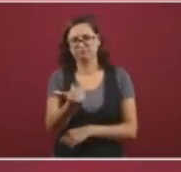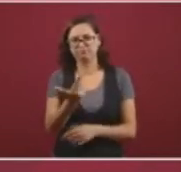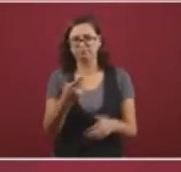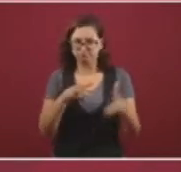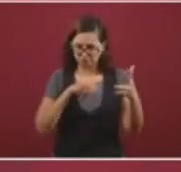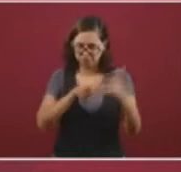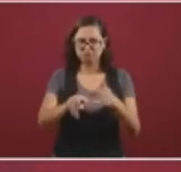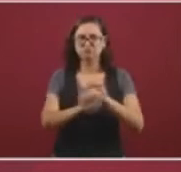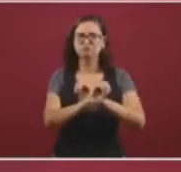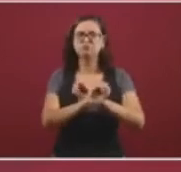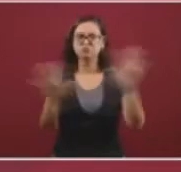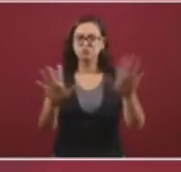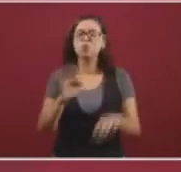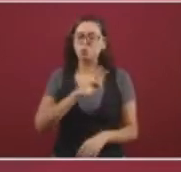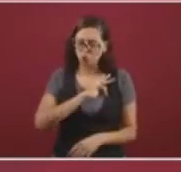transparencia,